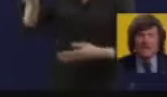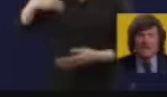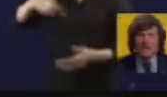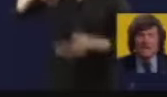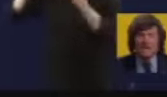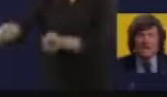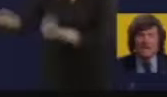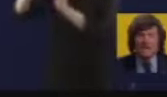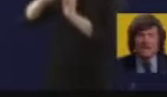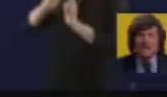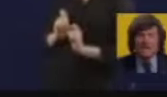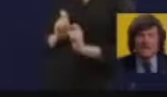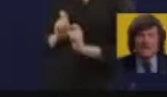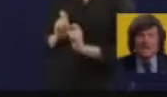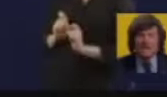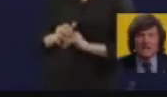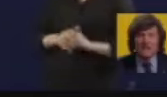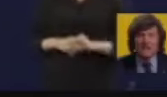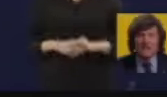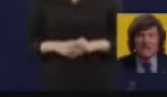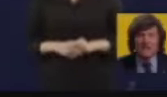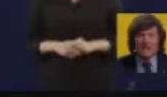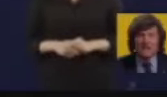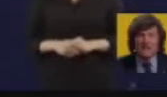Argentina, entendiendo que